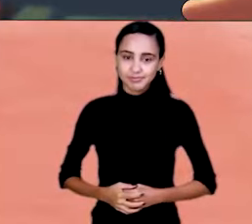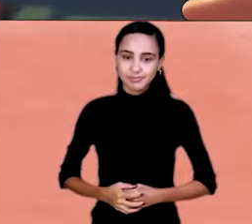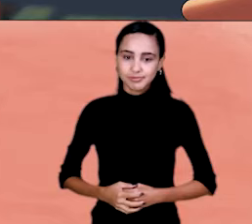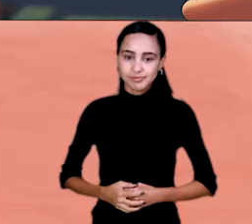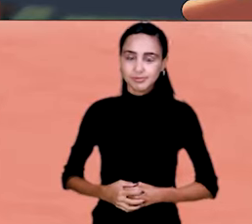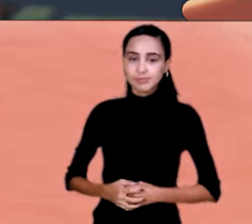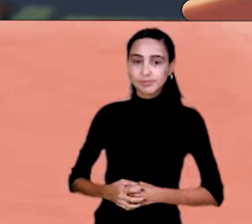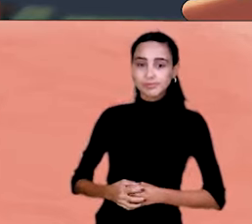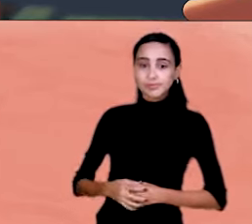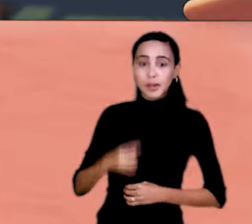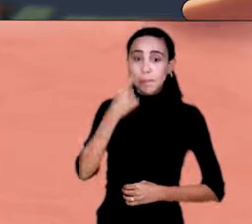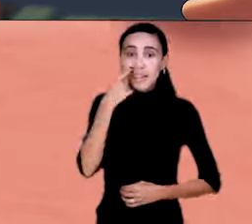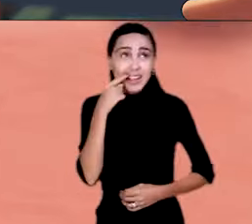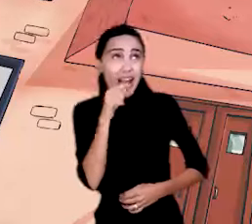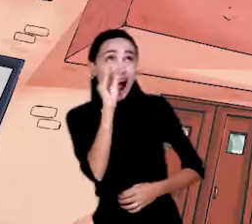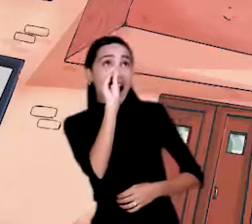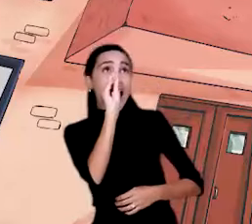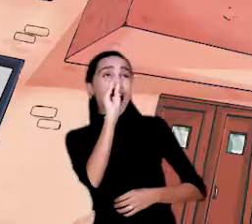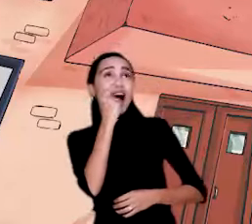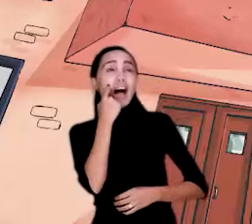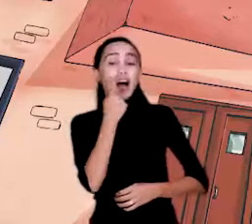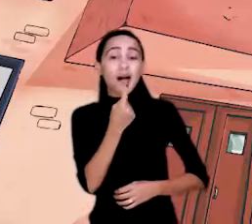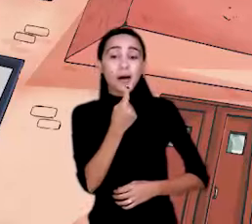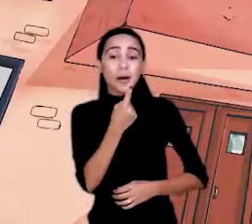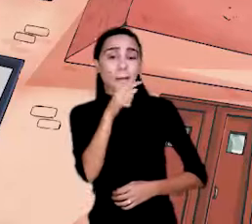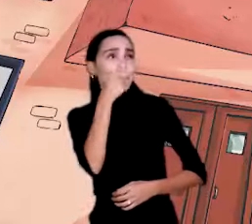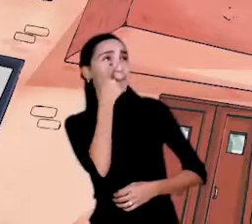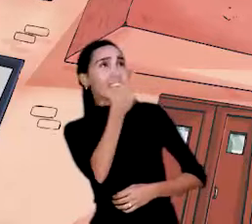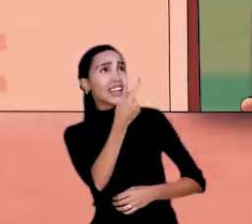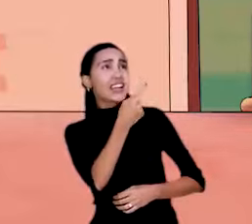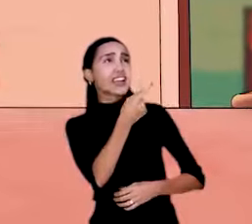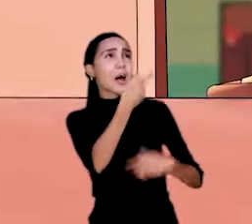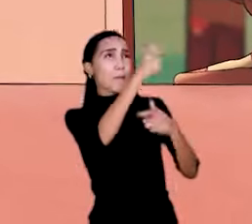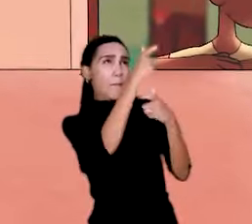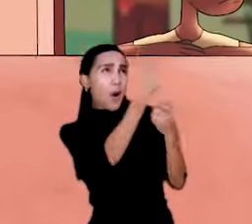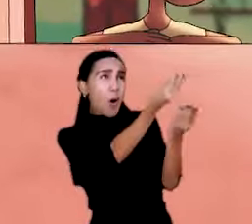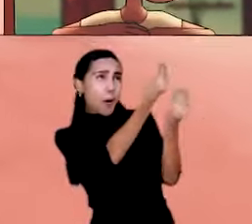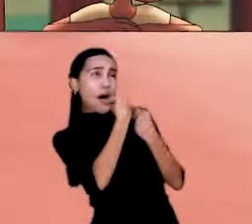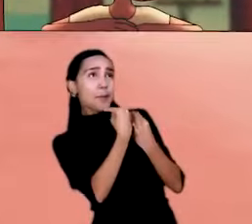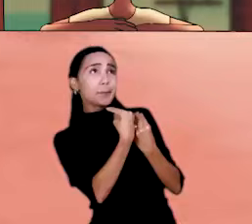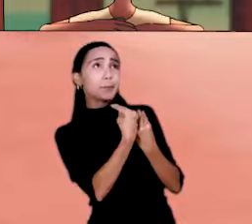¡Oye! ¡Ey! ¡Acere! ¡Tírame el papalote ahí!